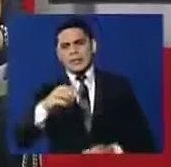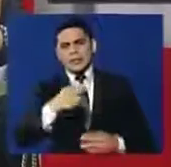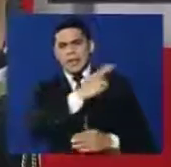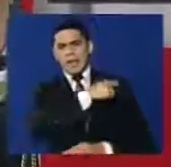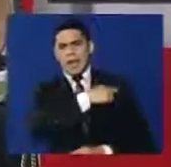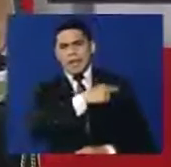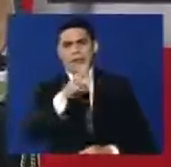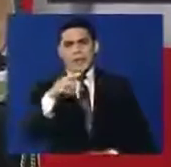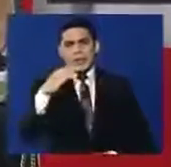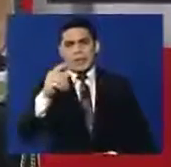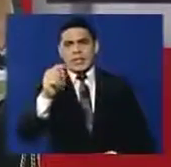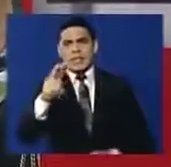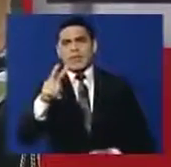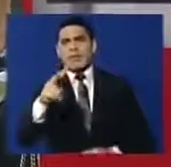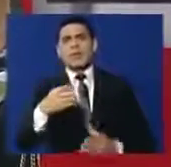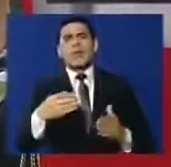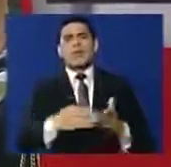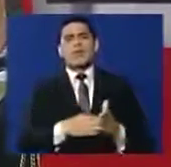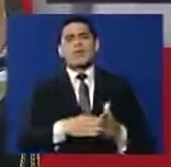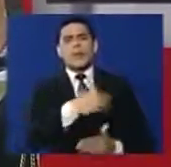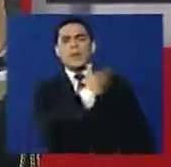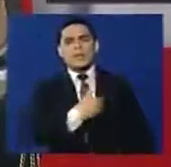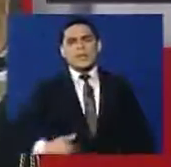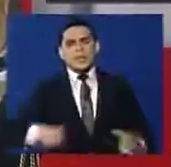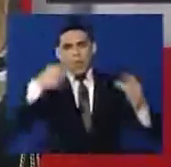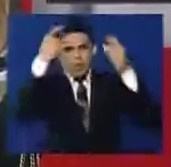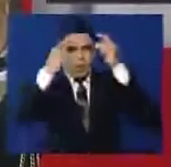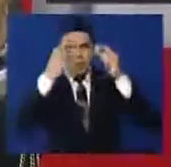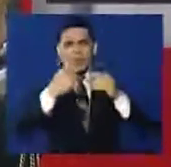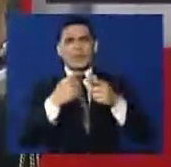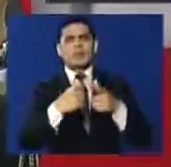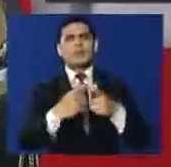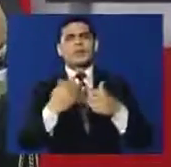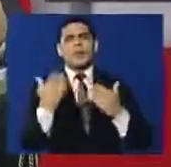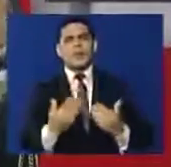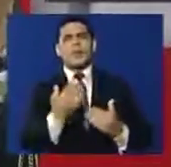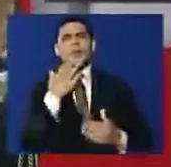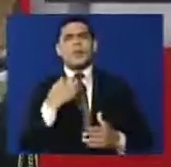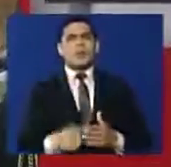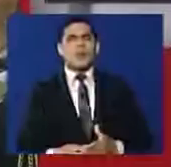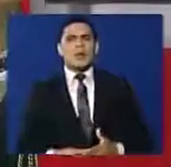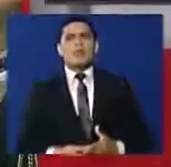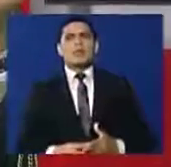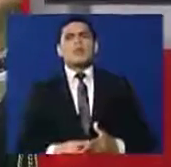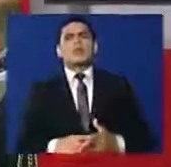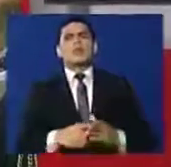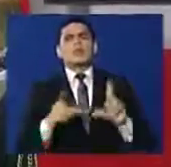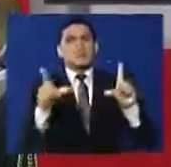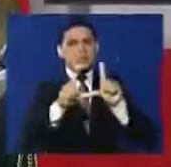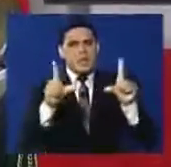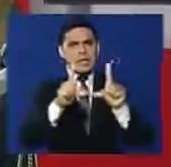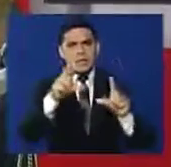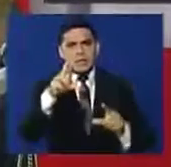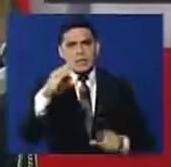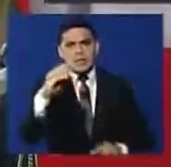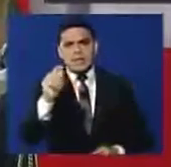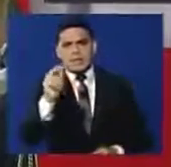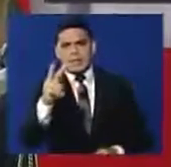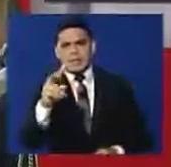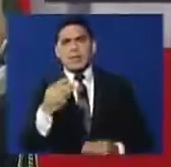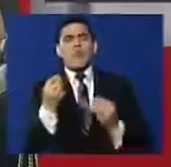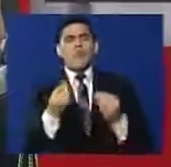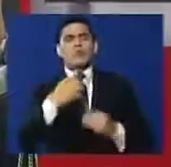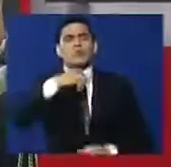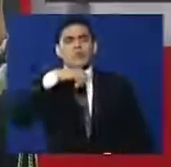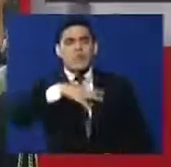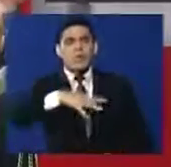Chávez. Sí. Radio Caracas Televisión, que es un icono de la historiografía audiovisual y comunicacional en Venezuela,